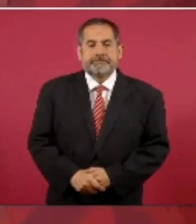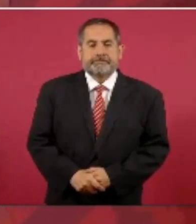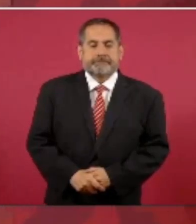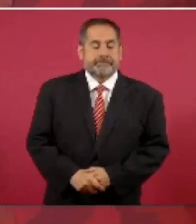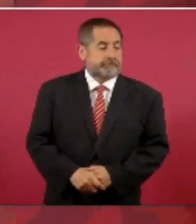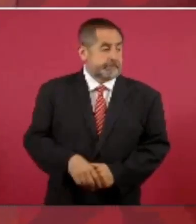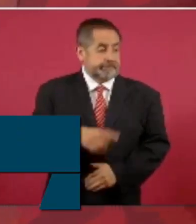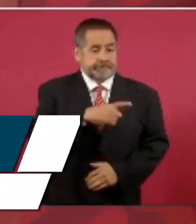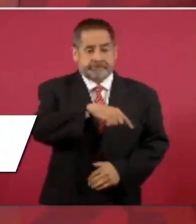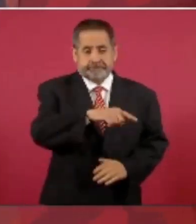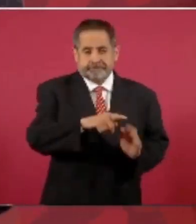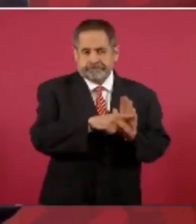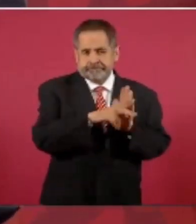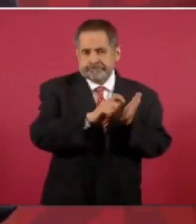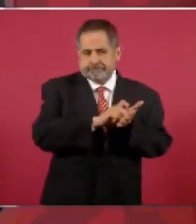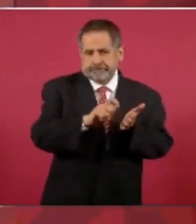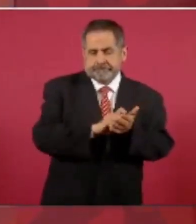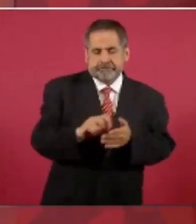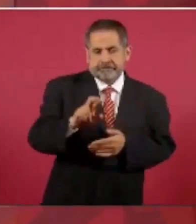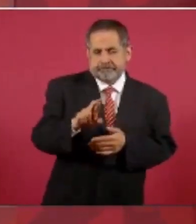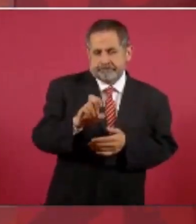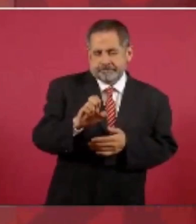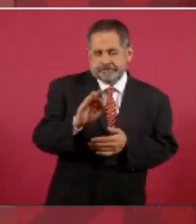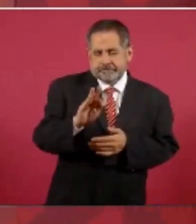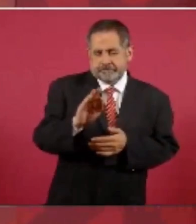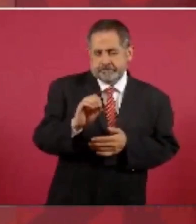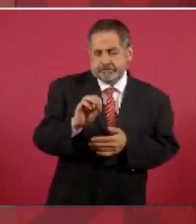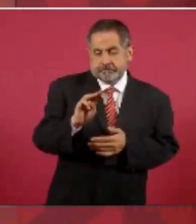llegaron a decir de que estaba yo